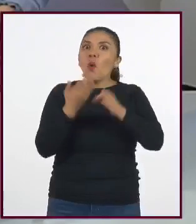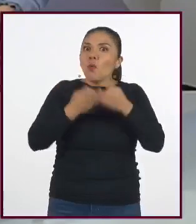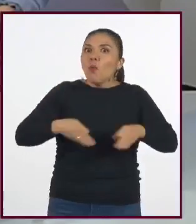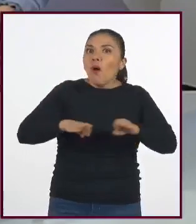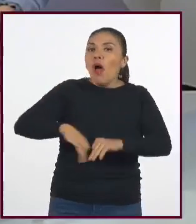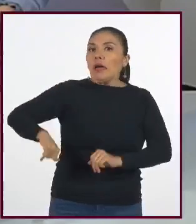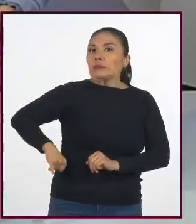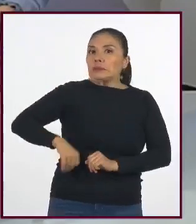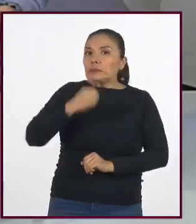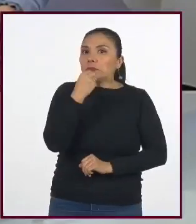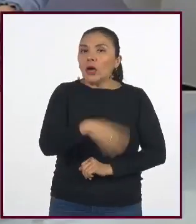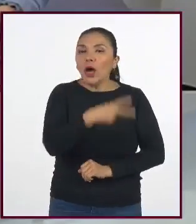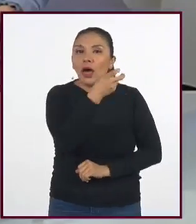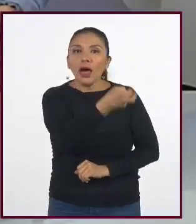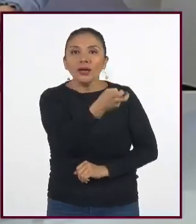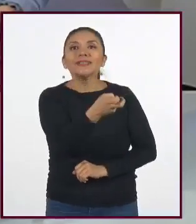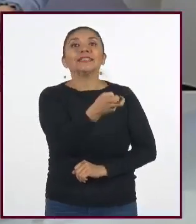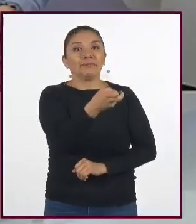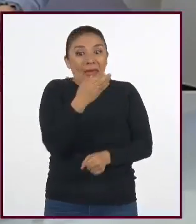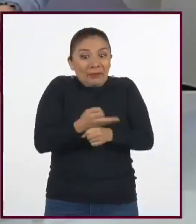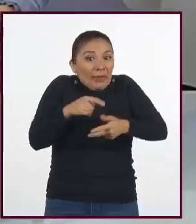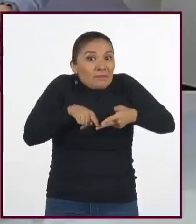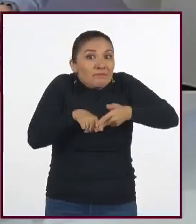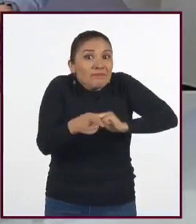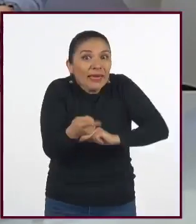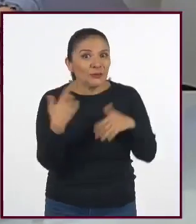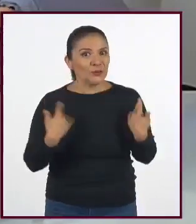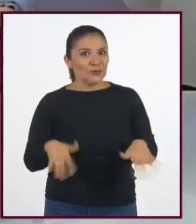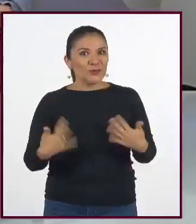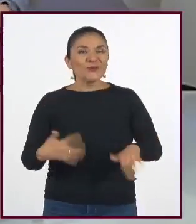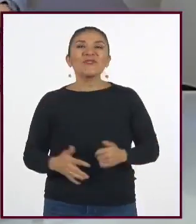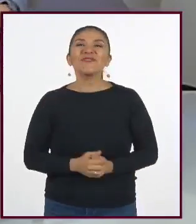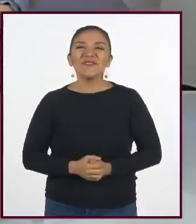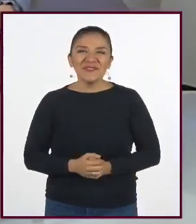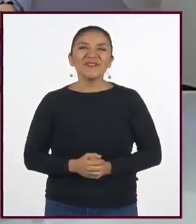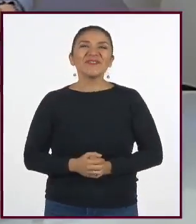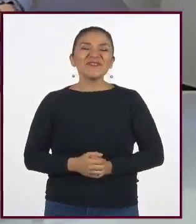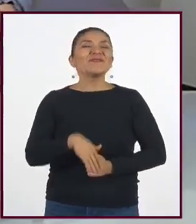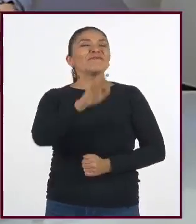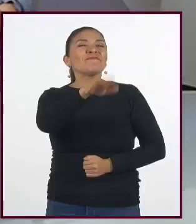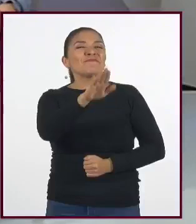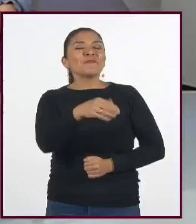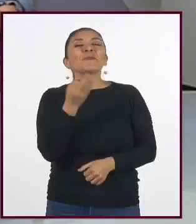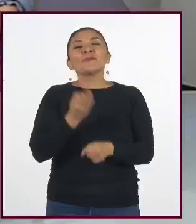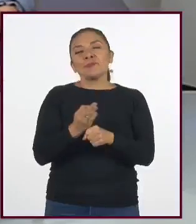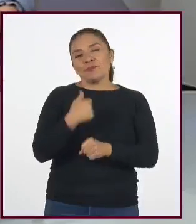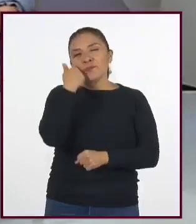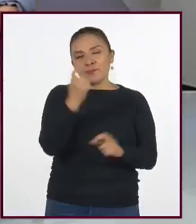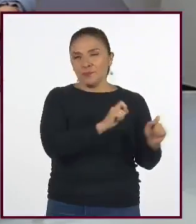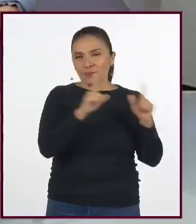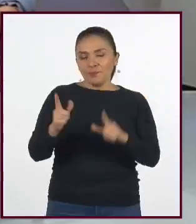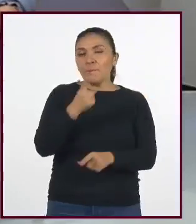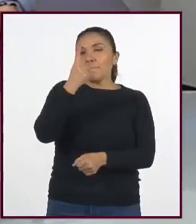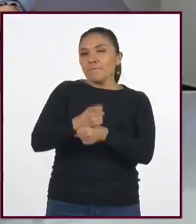interesante. Y eso que apenas estamos empezando. Así es. Me gustaría ahora pasar a la primera pregunta de Mentimeter, si te parece